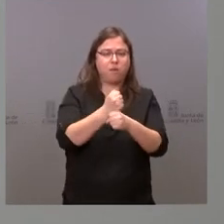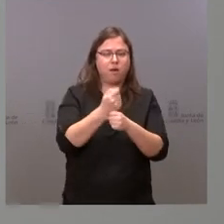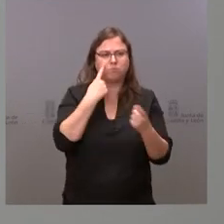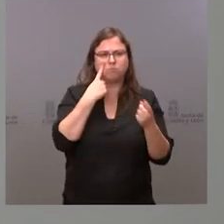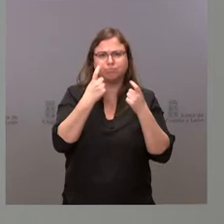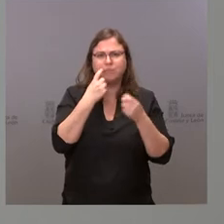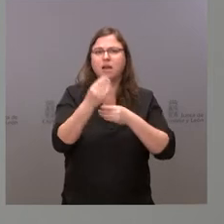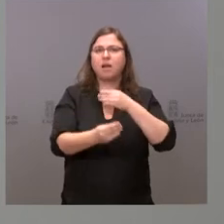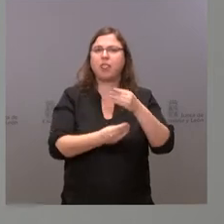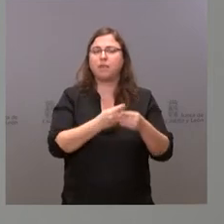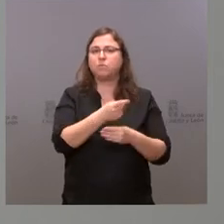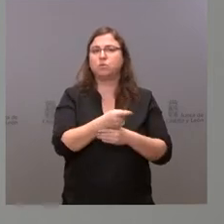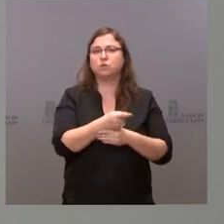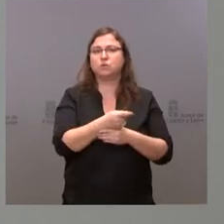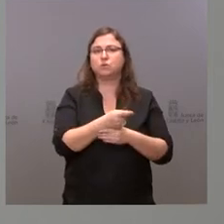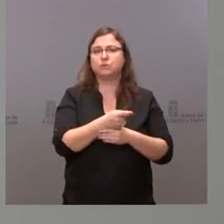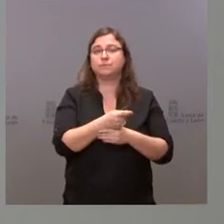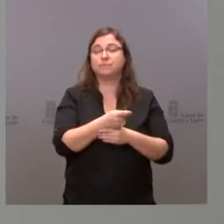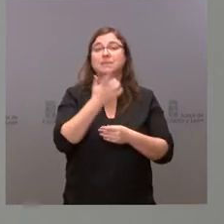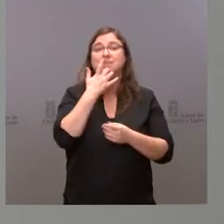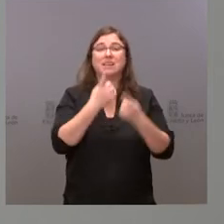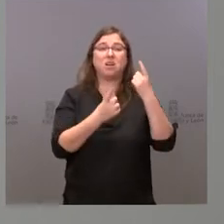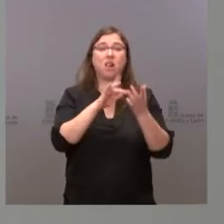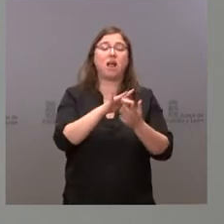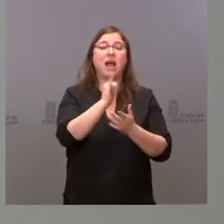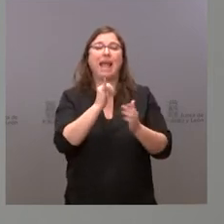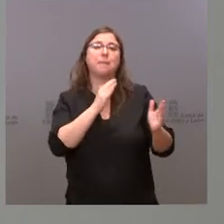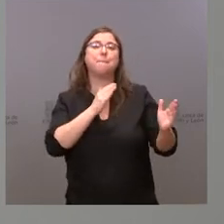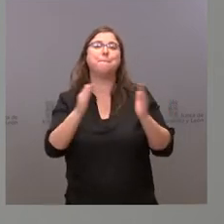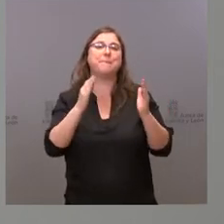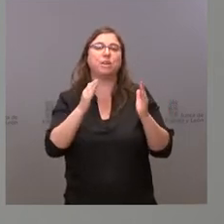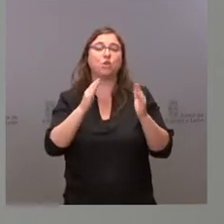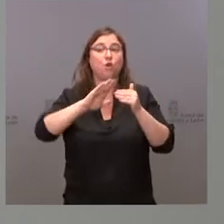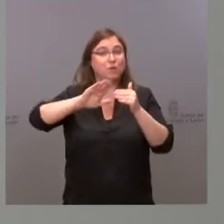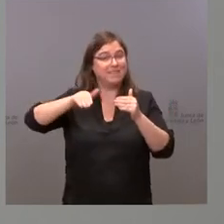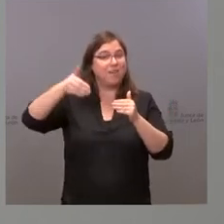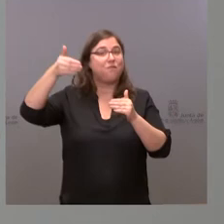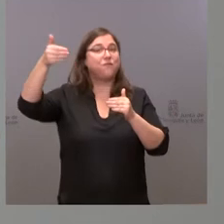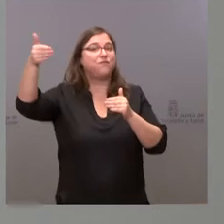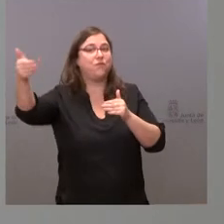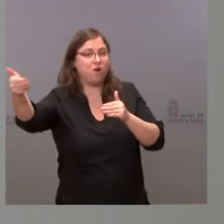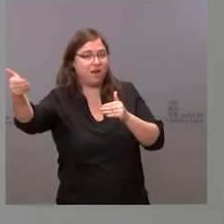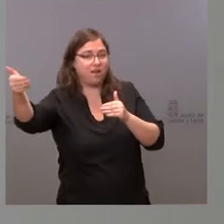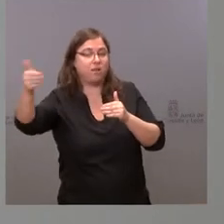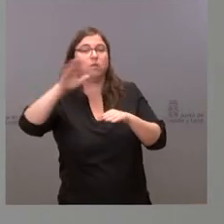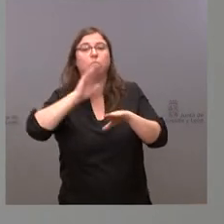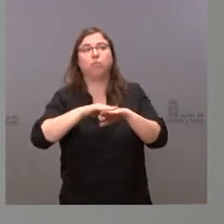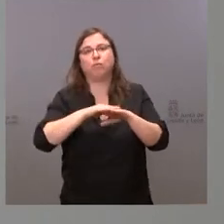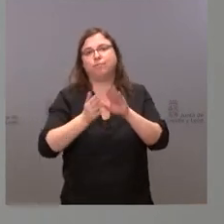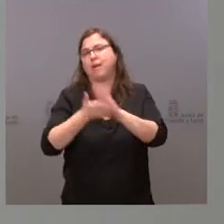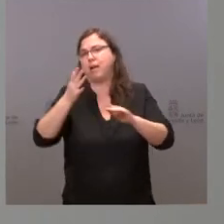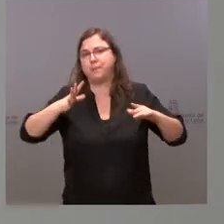realizando y aquellos que tienen un periodo de estancia fuera de la fuera de la residencia por motivos vacacional